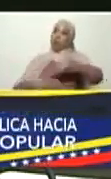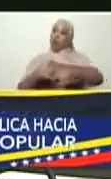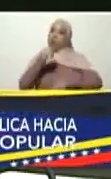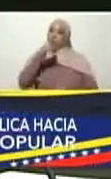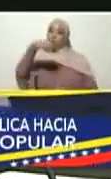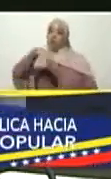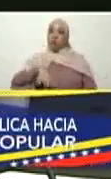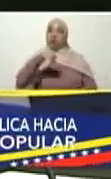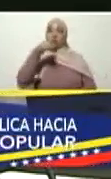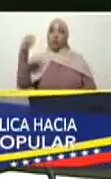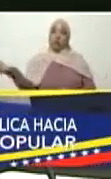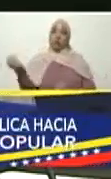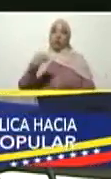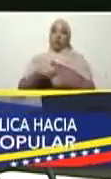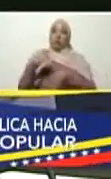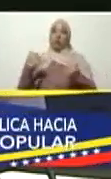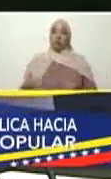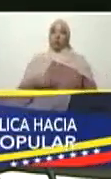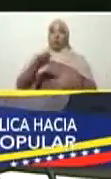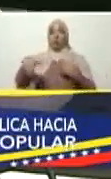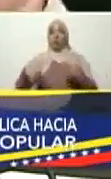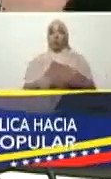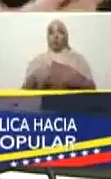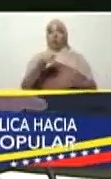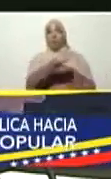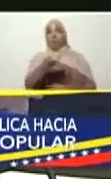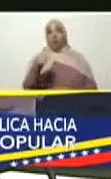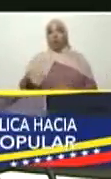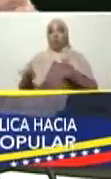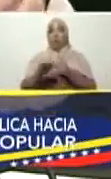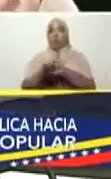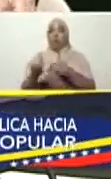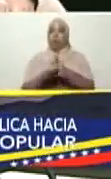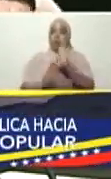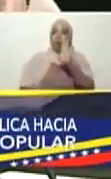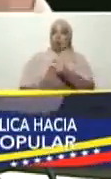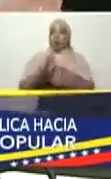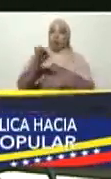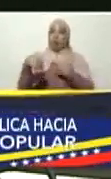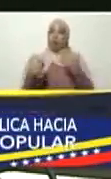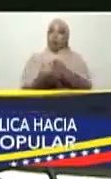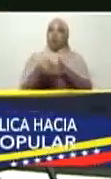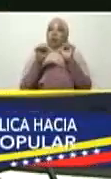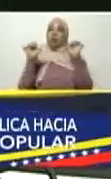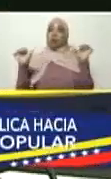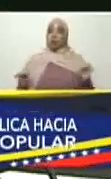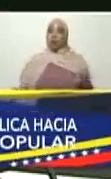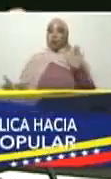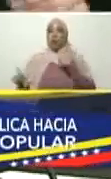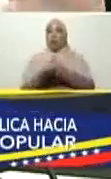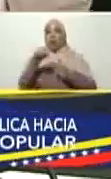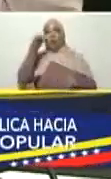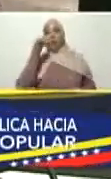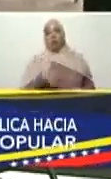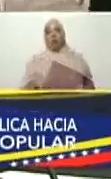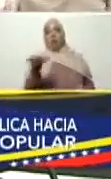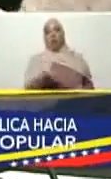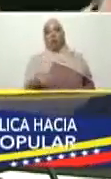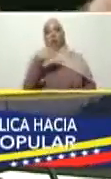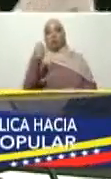ha instruido, deben llevarnos a que cada una de estas leyes y las que surjan, y el sistema de leyes del Poder Popular y